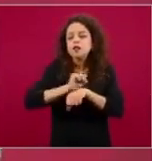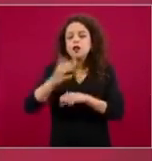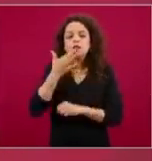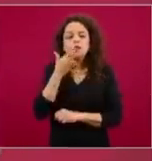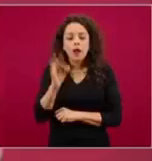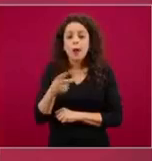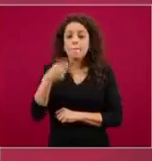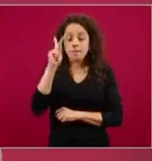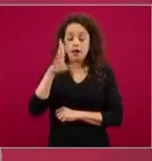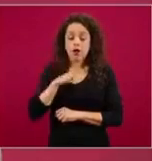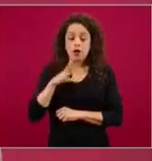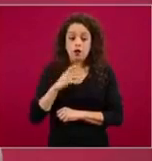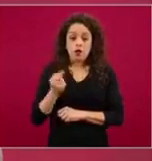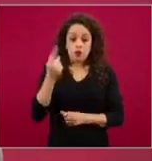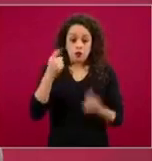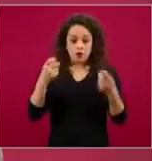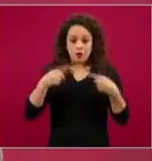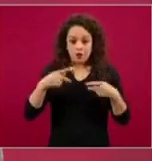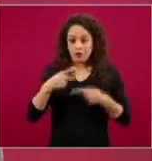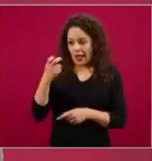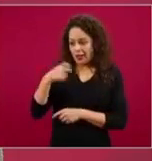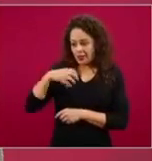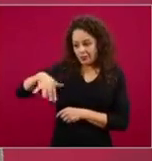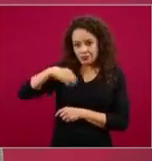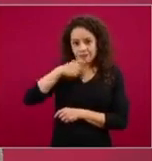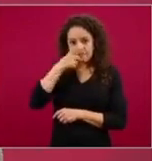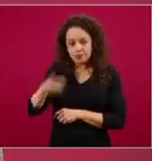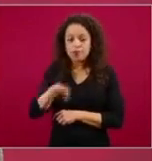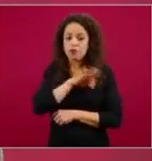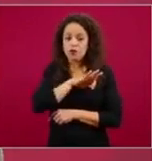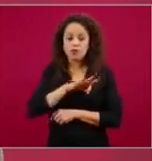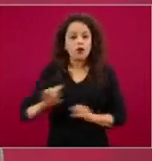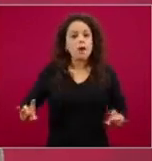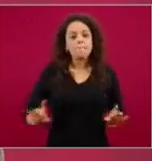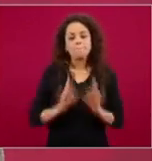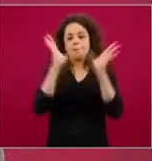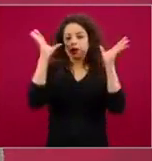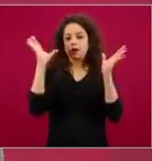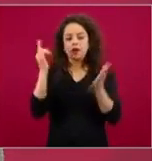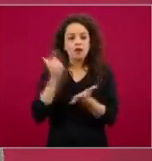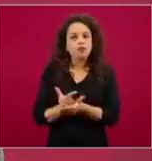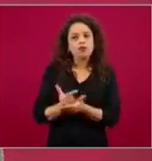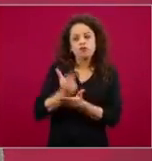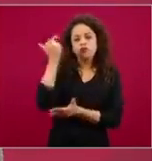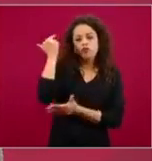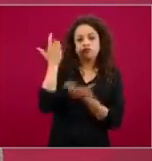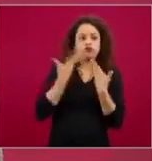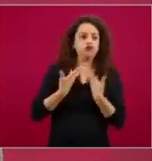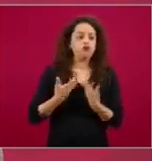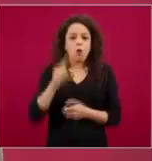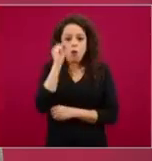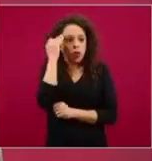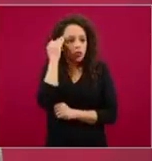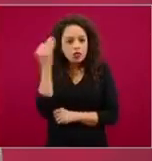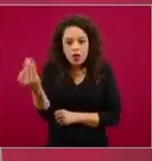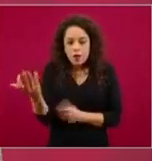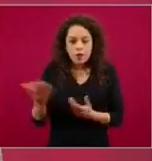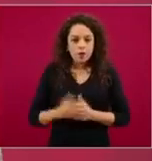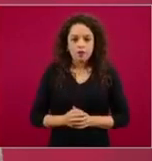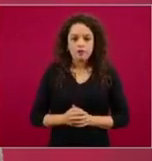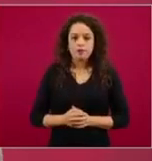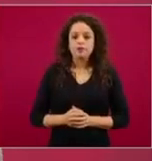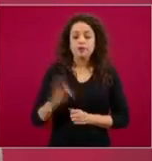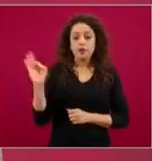que son precisamente las que mencioné, que pueden tener inesperadamente una complicación en muy poco tiempo. Si usted llega a